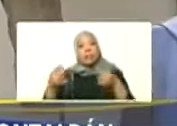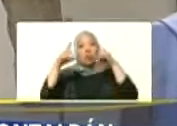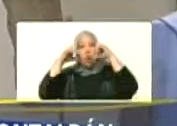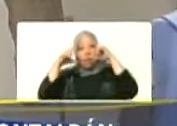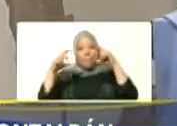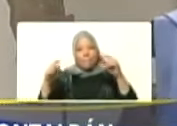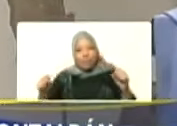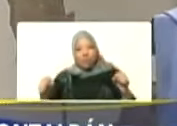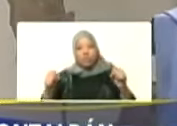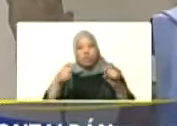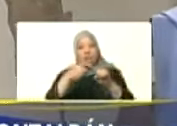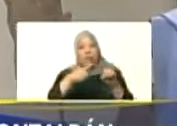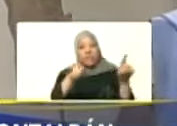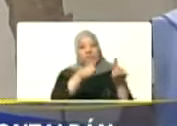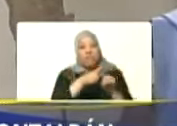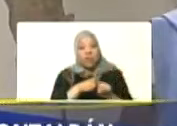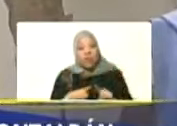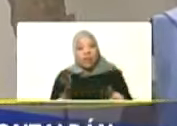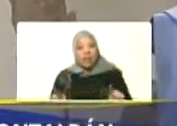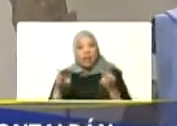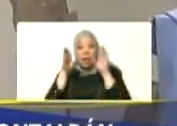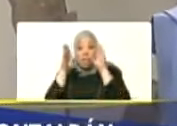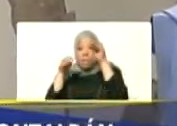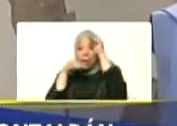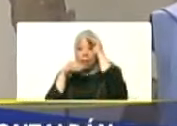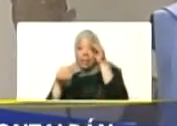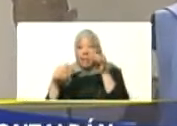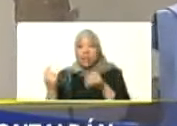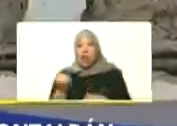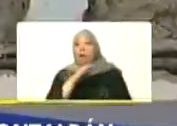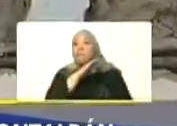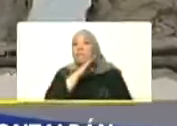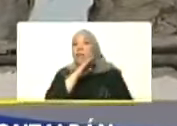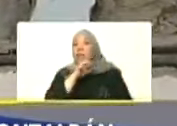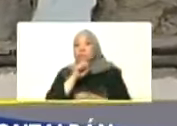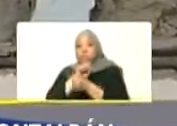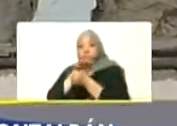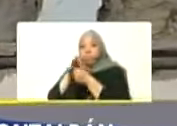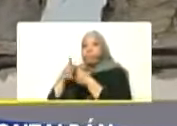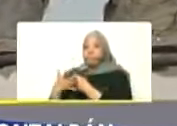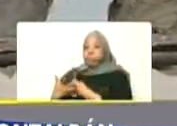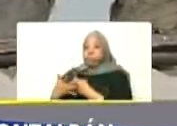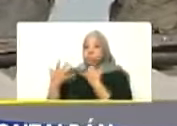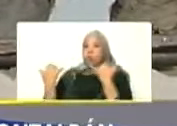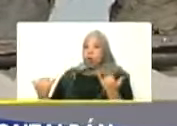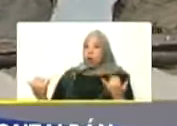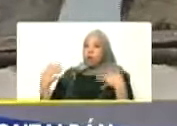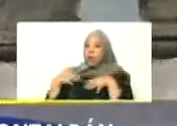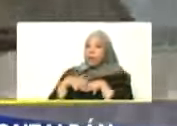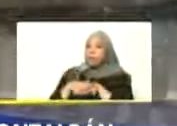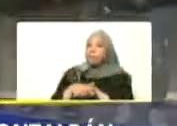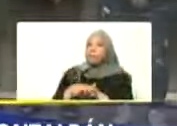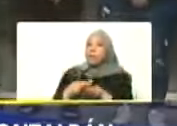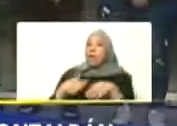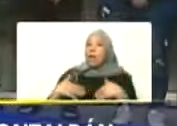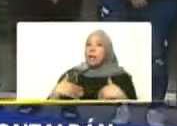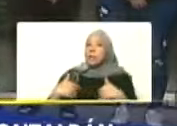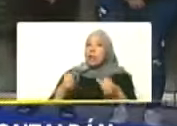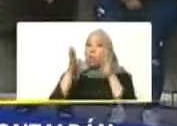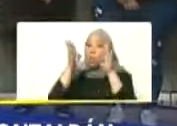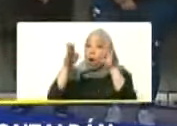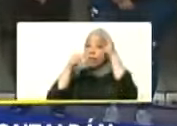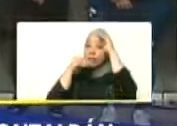en nuestras casas, pero ahorita tenemos que atender la salud y tenemos que atenderlo de forma integral. Y de forma integral, presidente, bueno, aquí